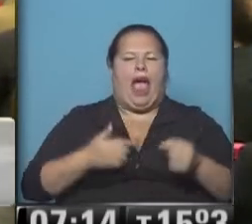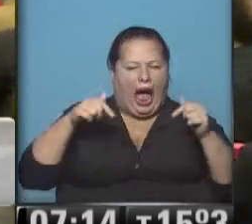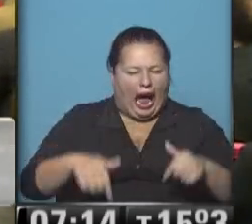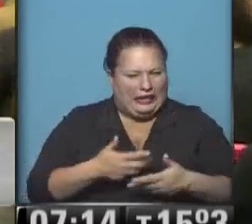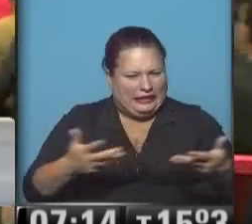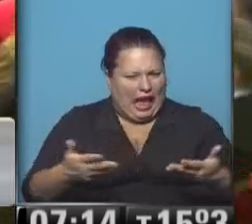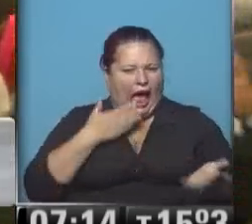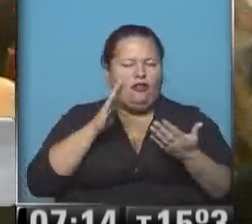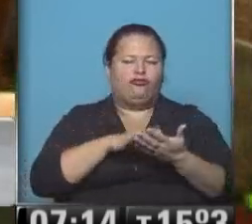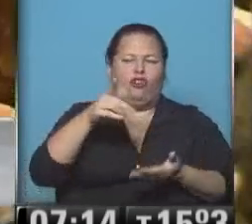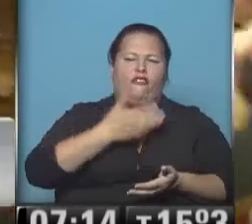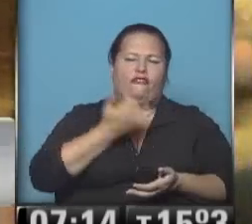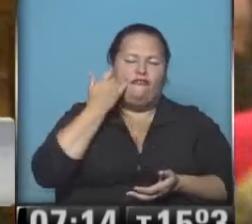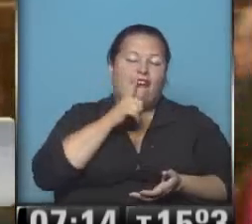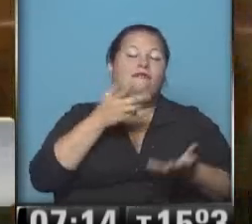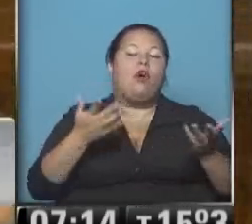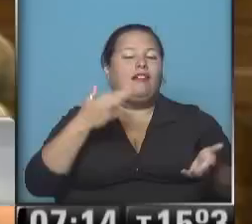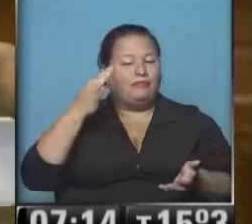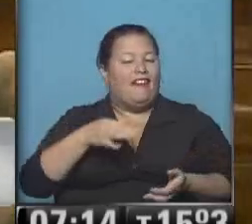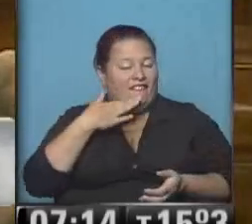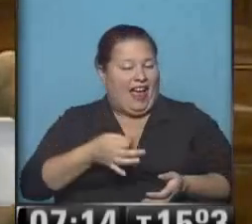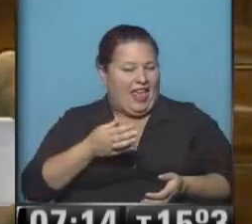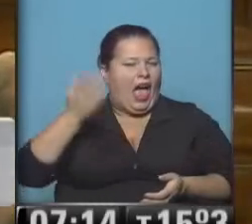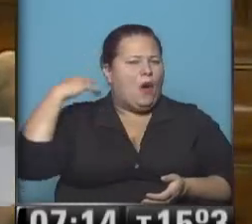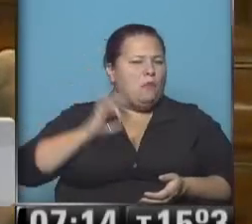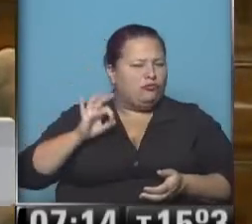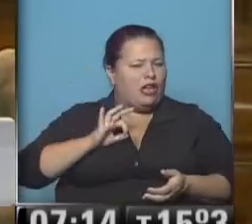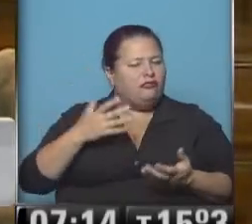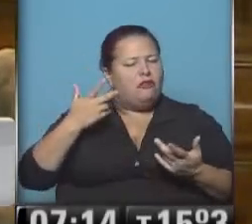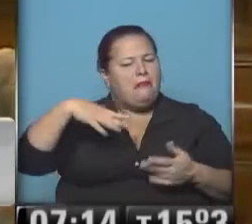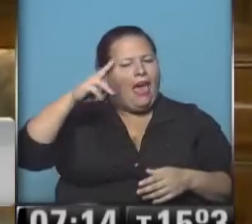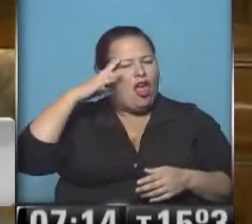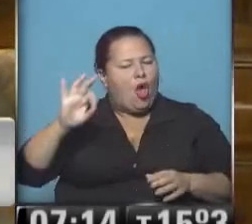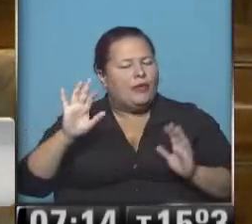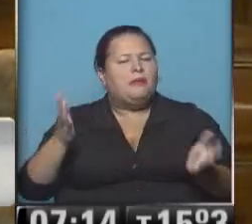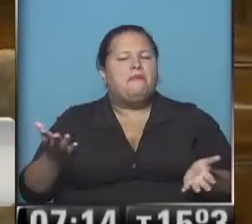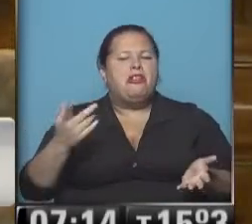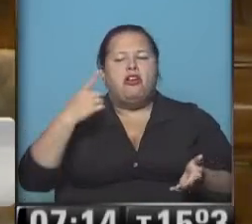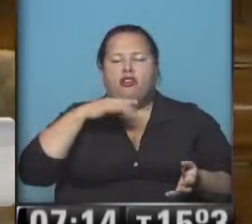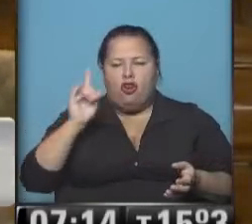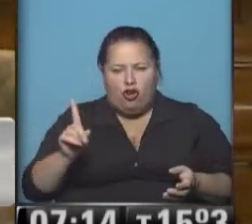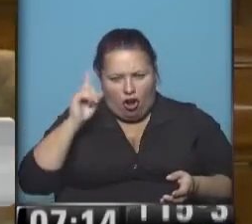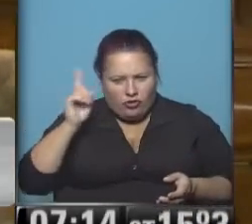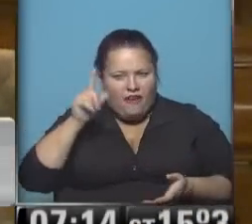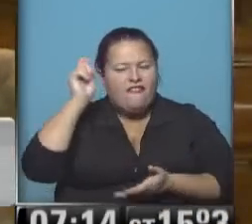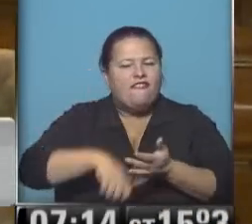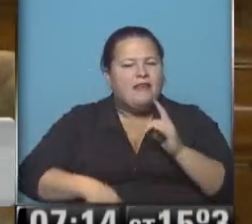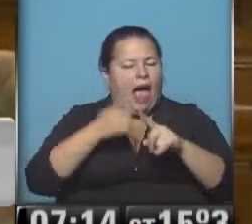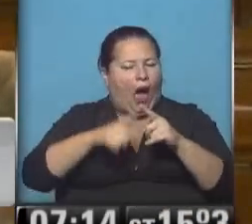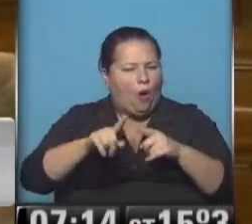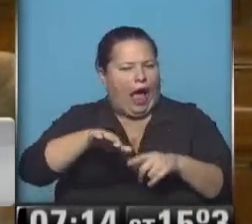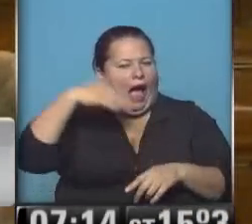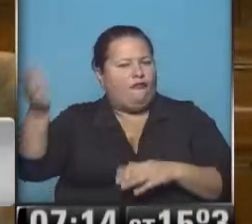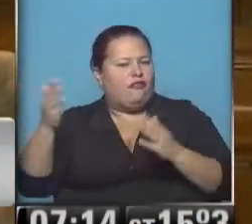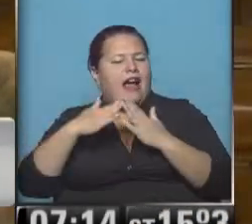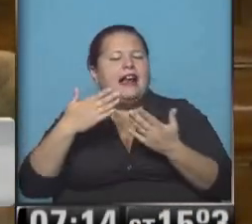ahora habla de Faith? Bueno, en realidad sí, es verdad, hace unos años tenía más de 90, pero no nos habíamos enterado que firmaba acordadas